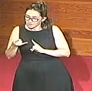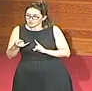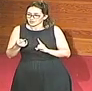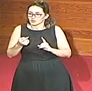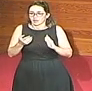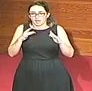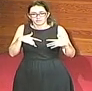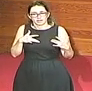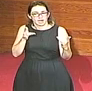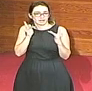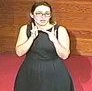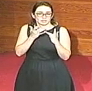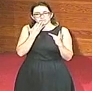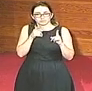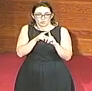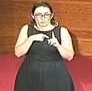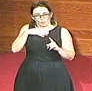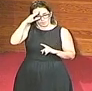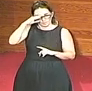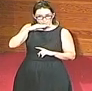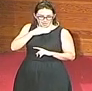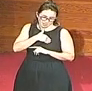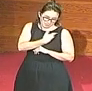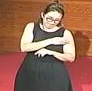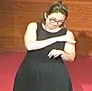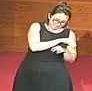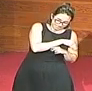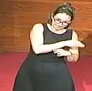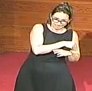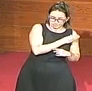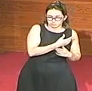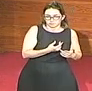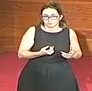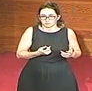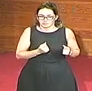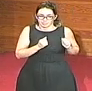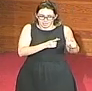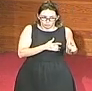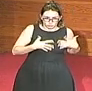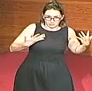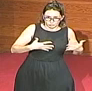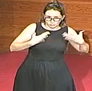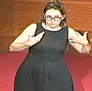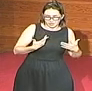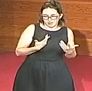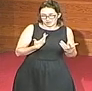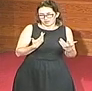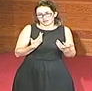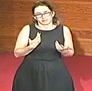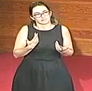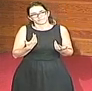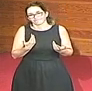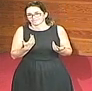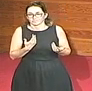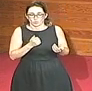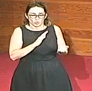relación casi paternalista, condescendiente, de intentar sorprender constantemente en vez de una